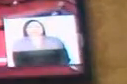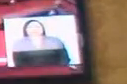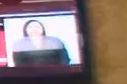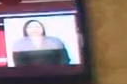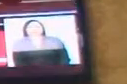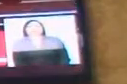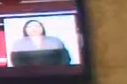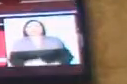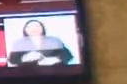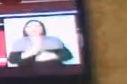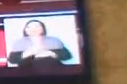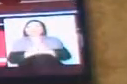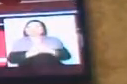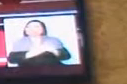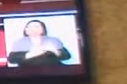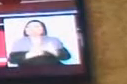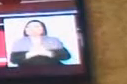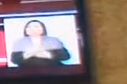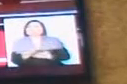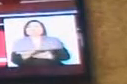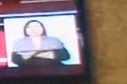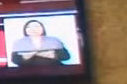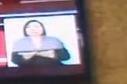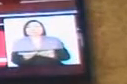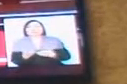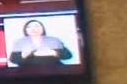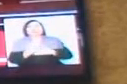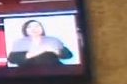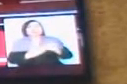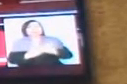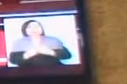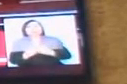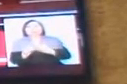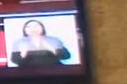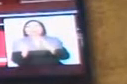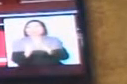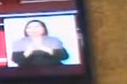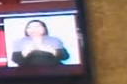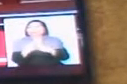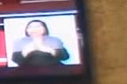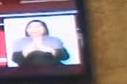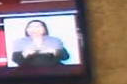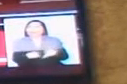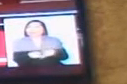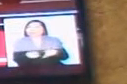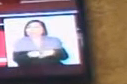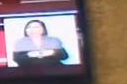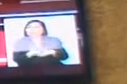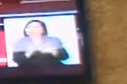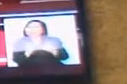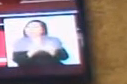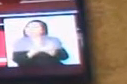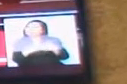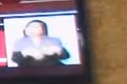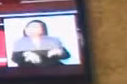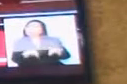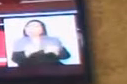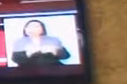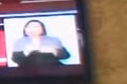La construcción de infraestructura sostenible también será un pilar de nuestra